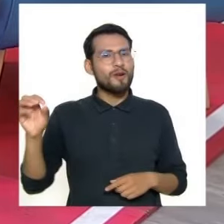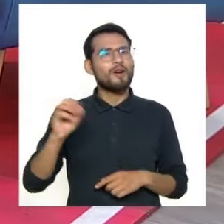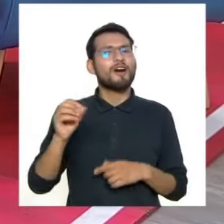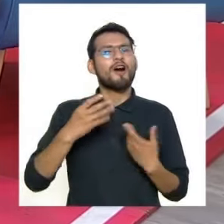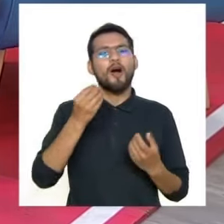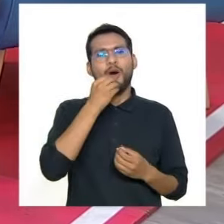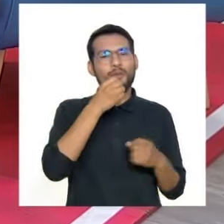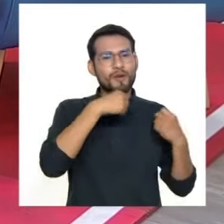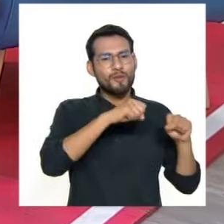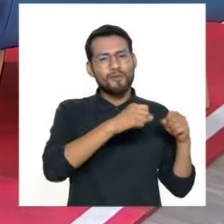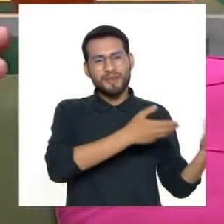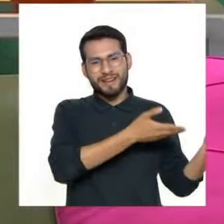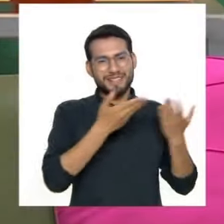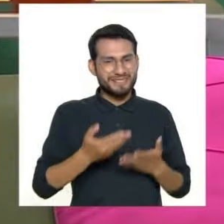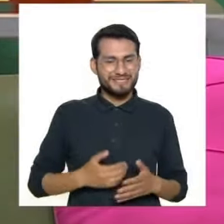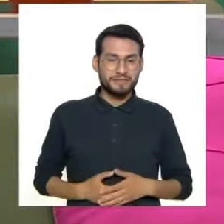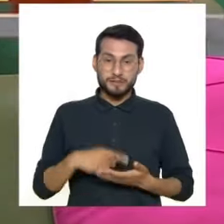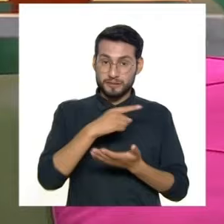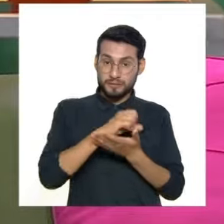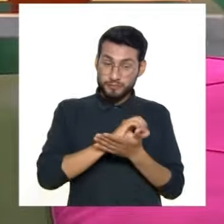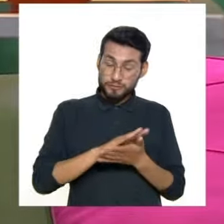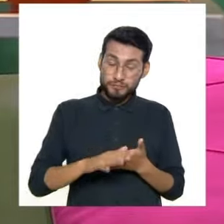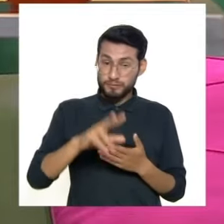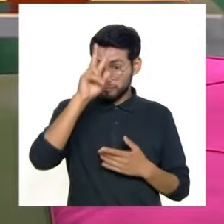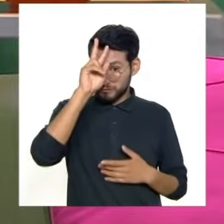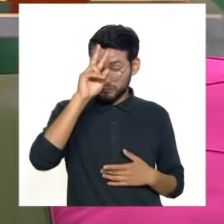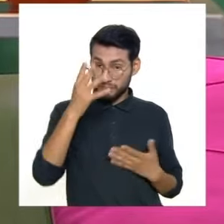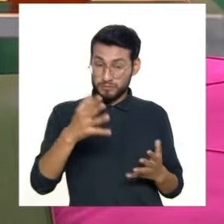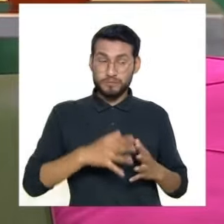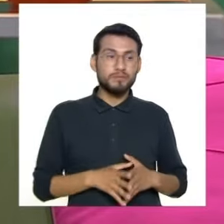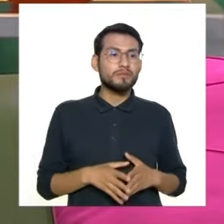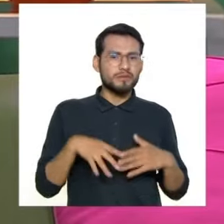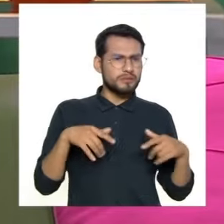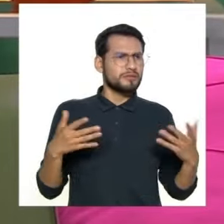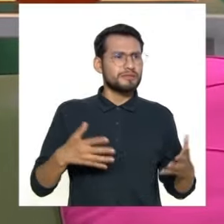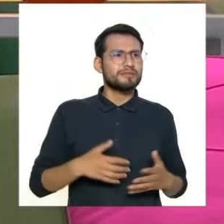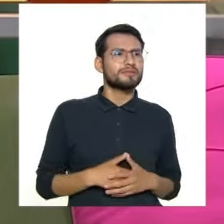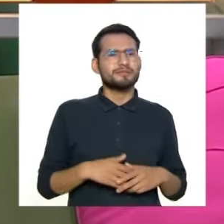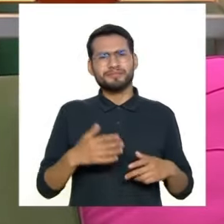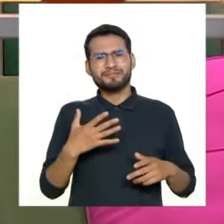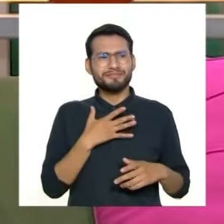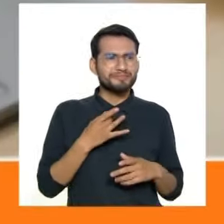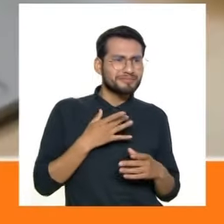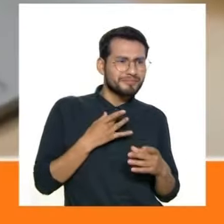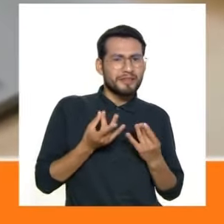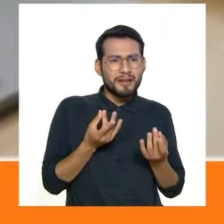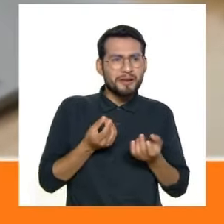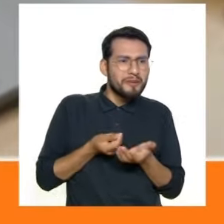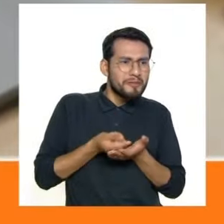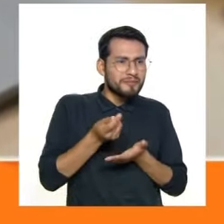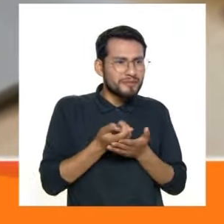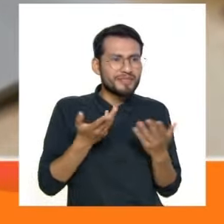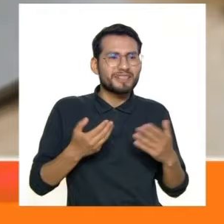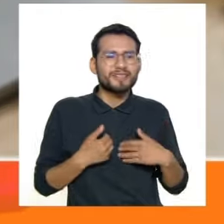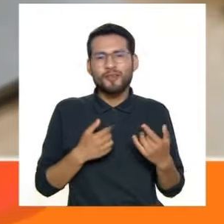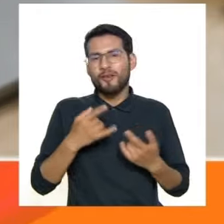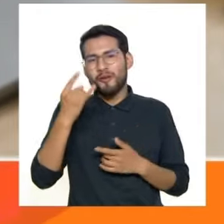casa entonces semana santa se vuelve para los peruanos este espacio donde nos damos ciertos eh gustos cierta